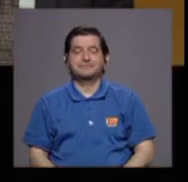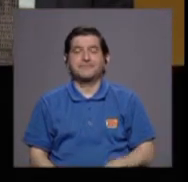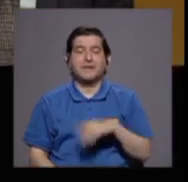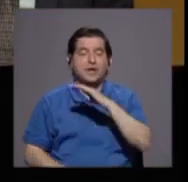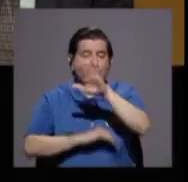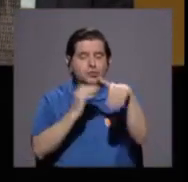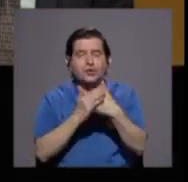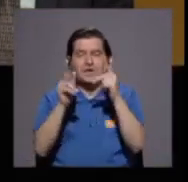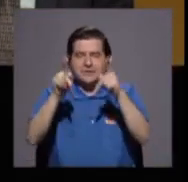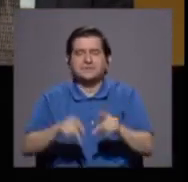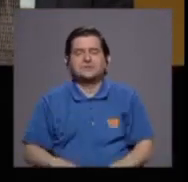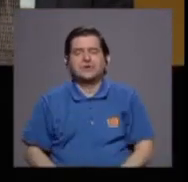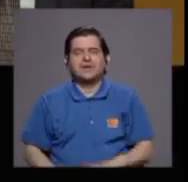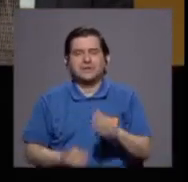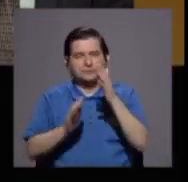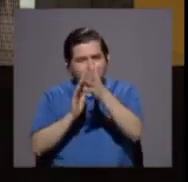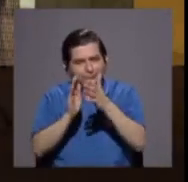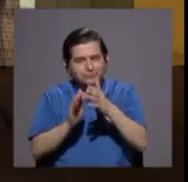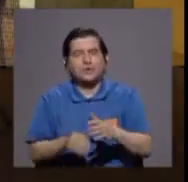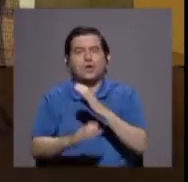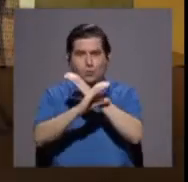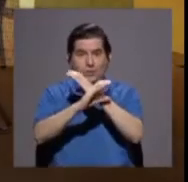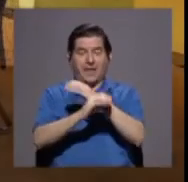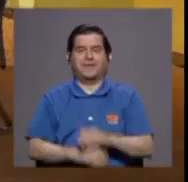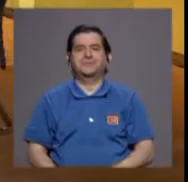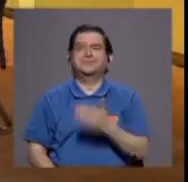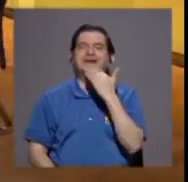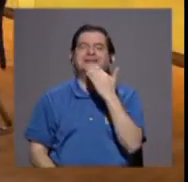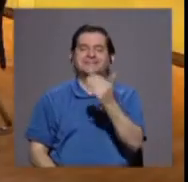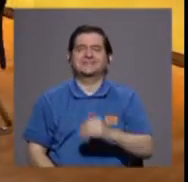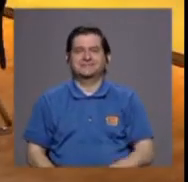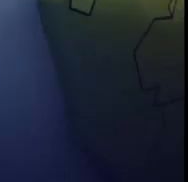cuídense todos. Muchas gracias.